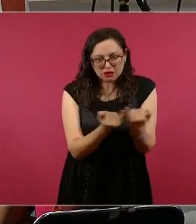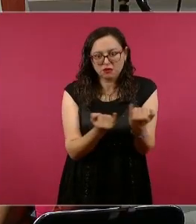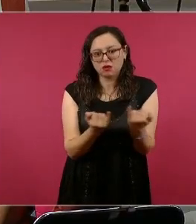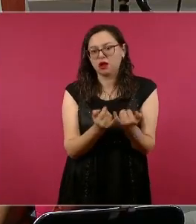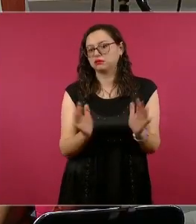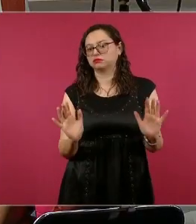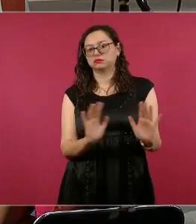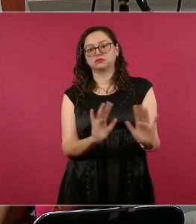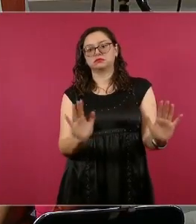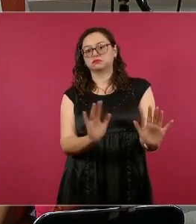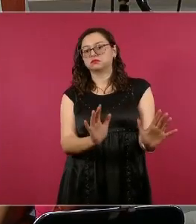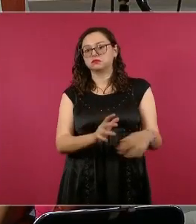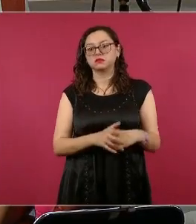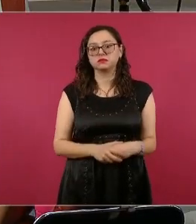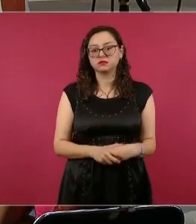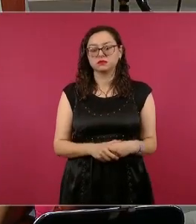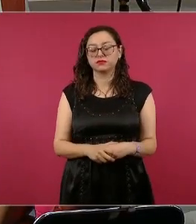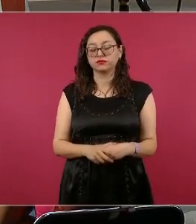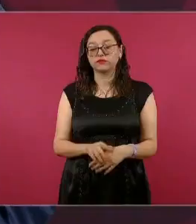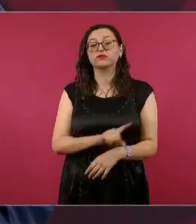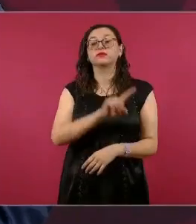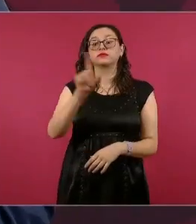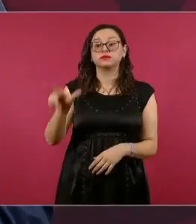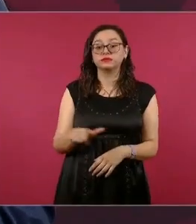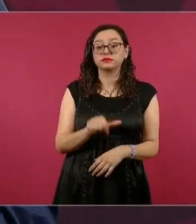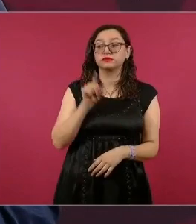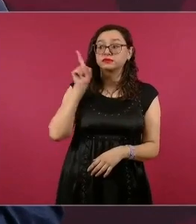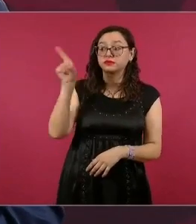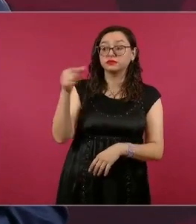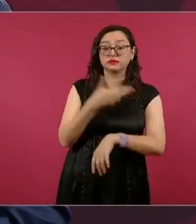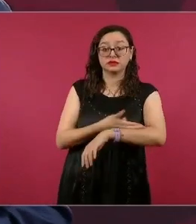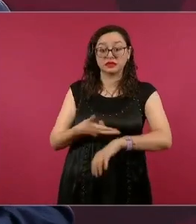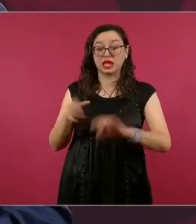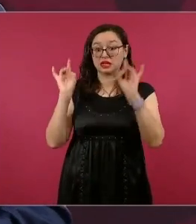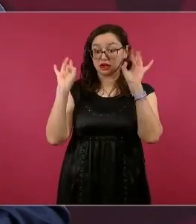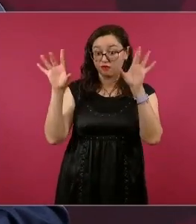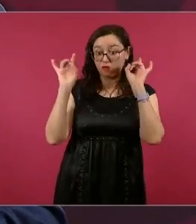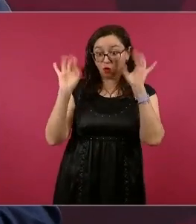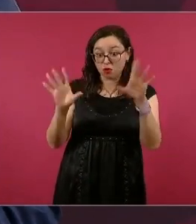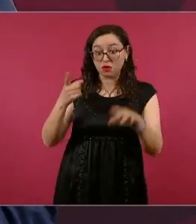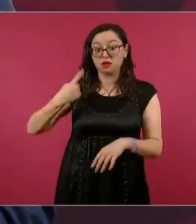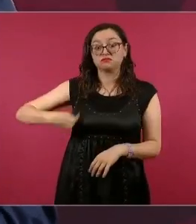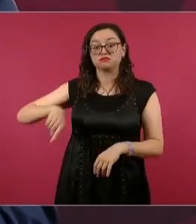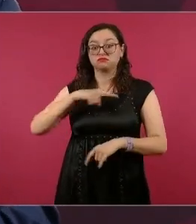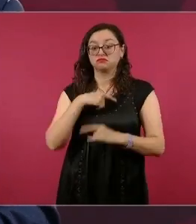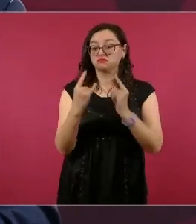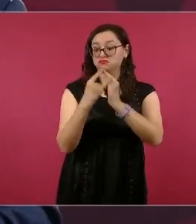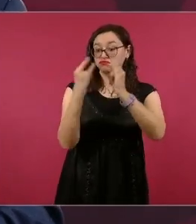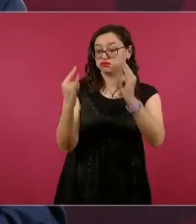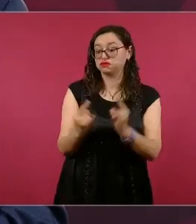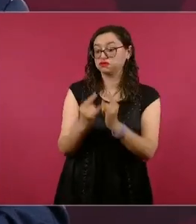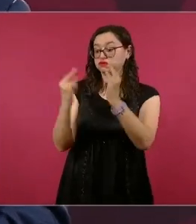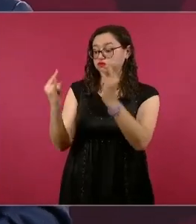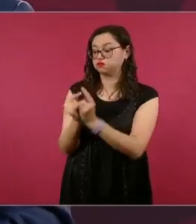del Zócalo y de Reforma, muy contrario de lo que